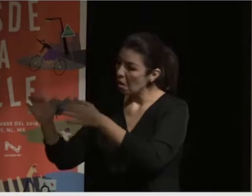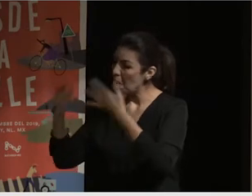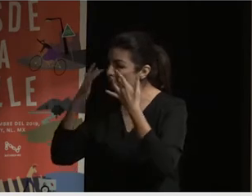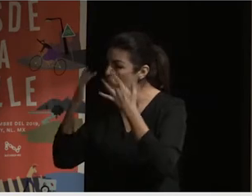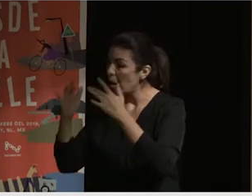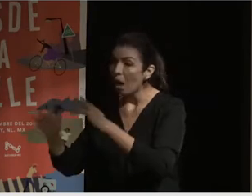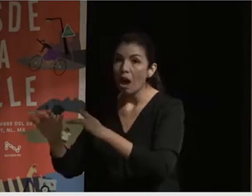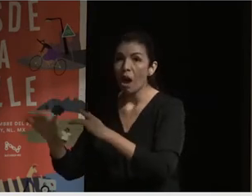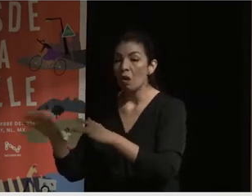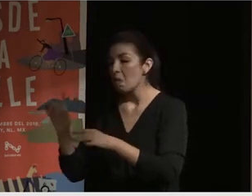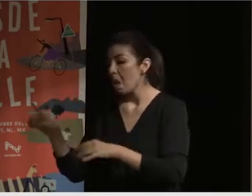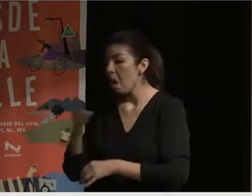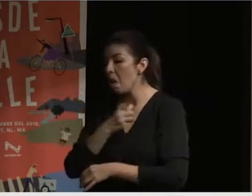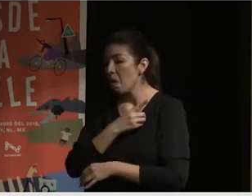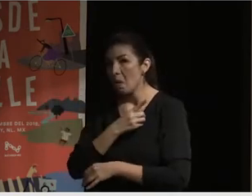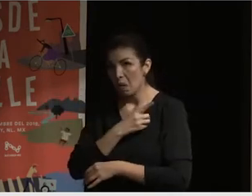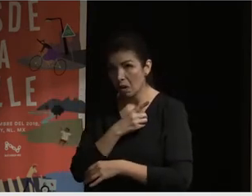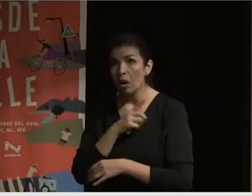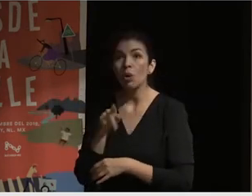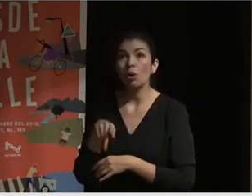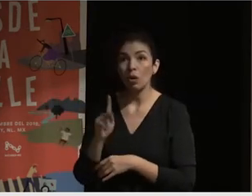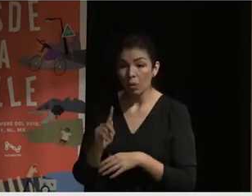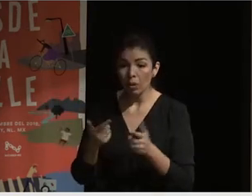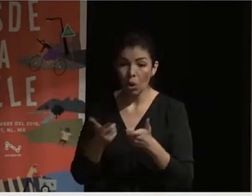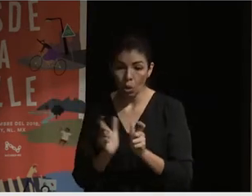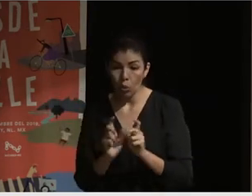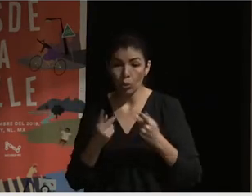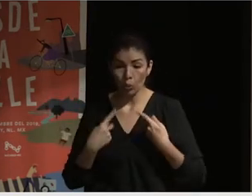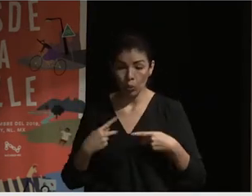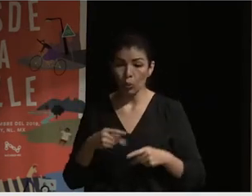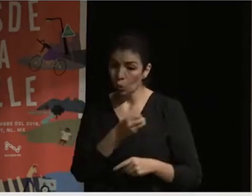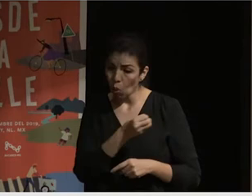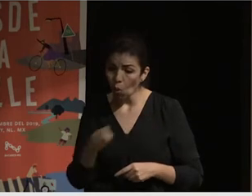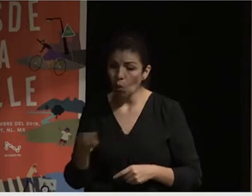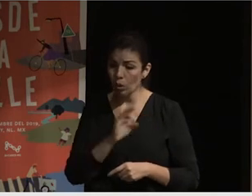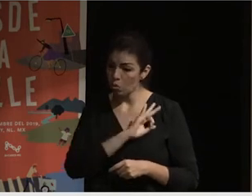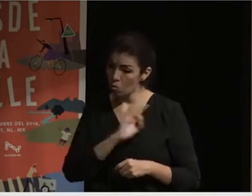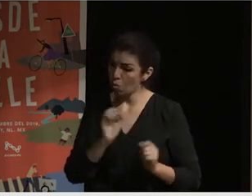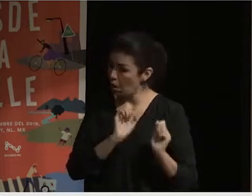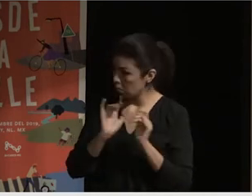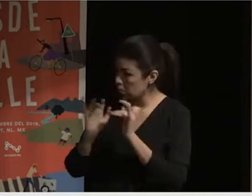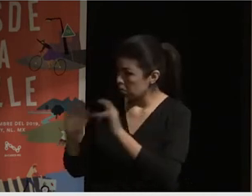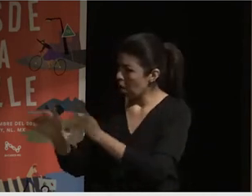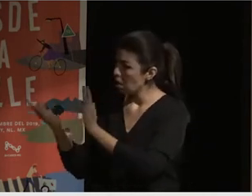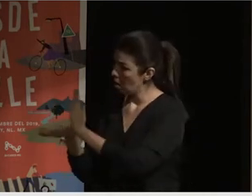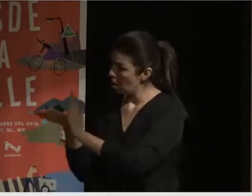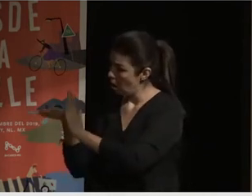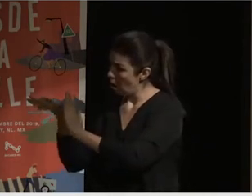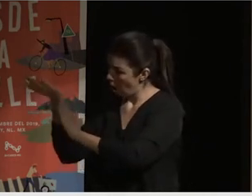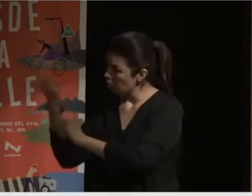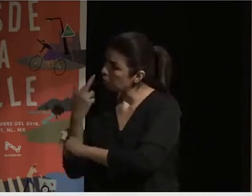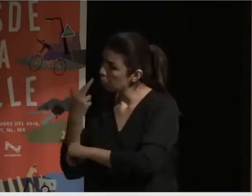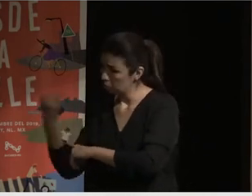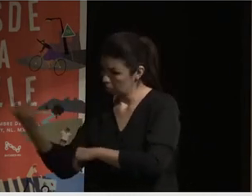sin desplazar a la gente, al contrario, con los propios habitantes. Y otro ejemplo, ya ahora sí, nada